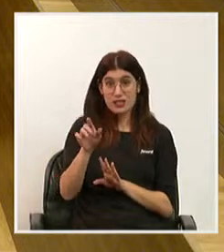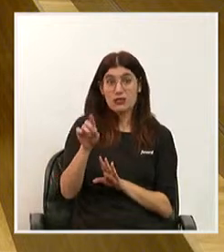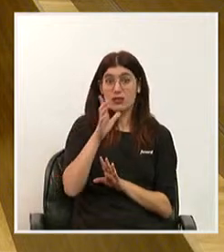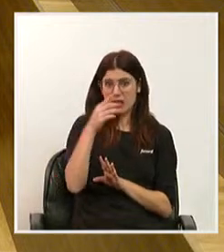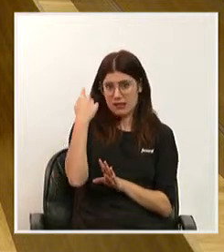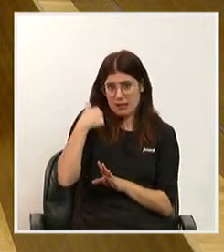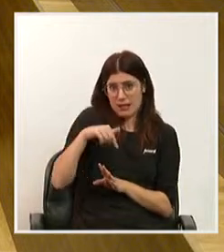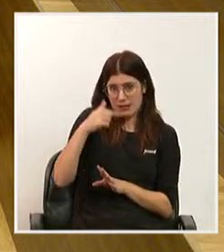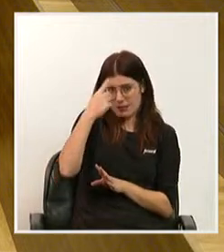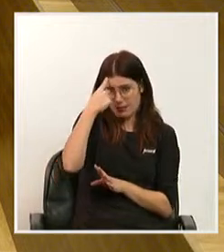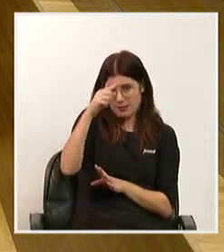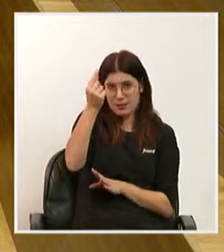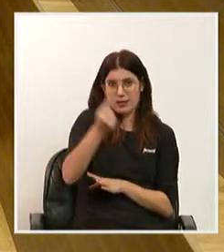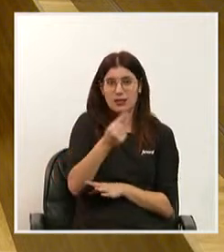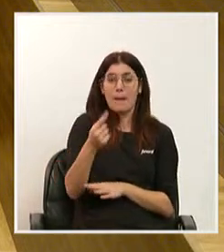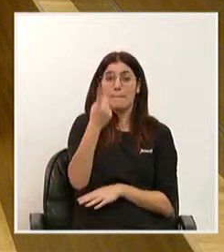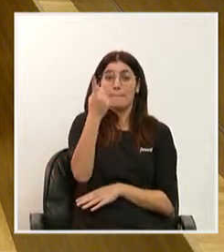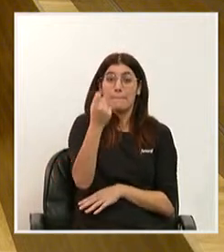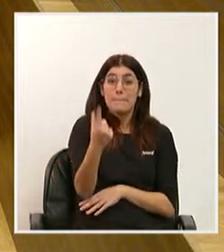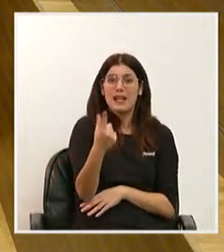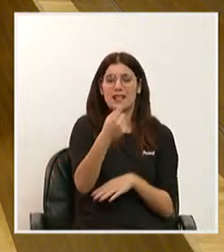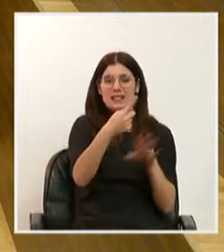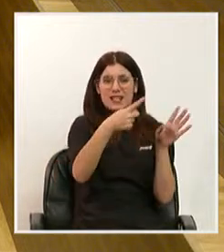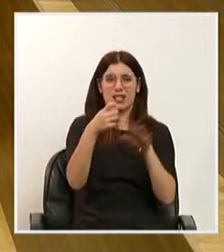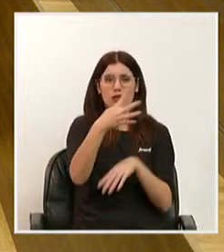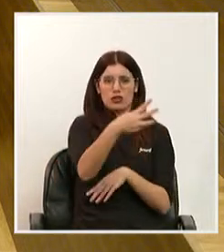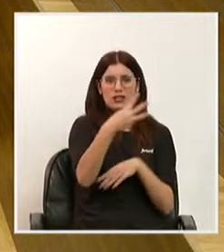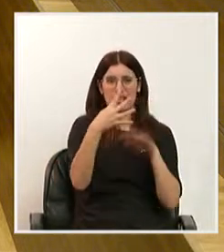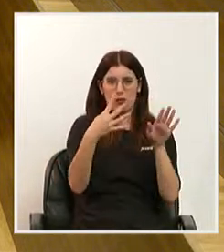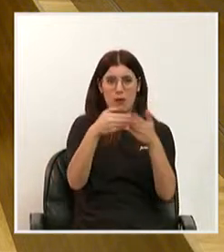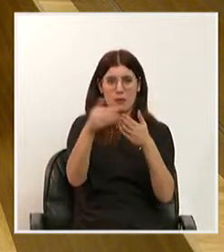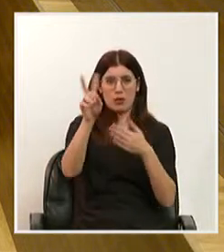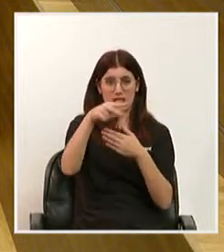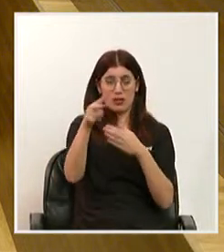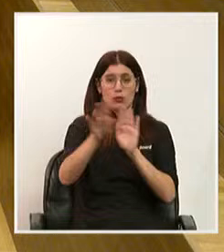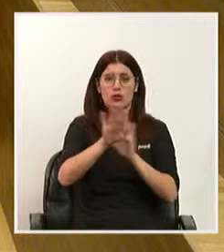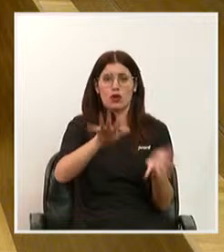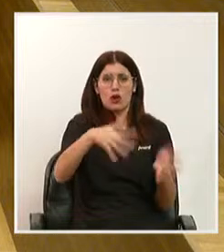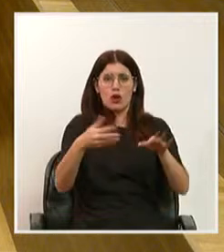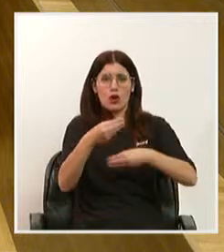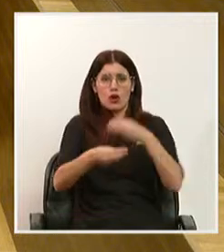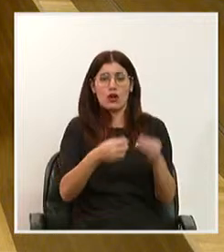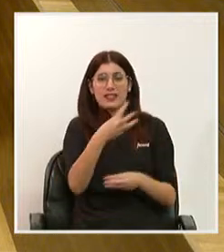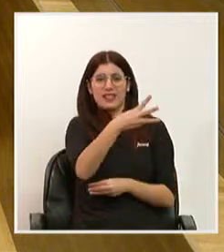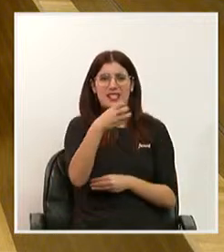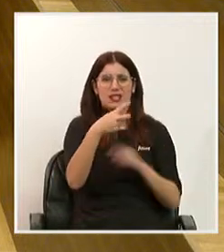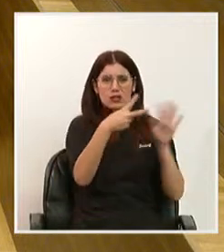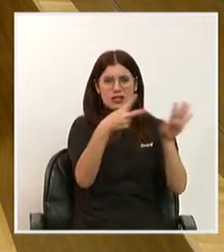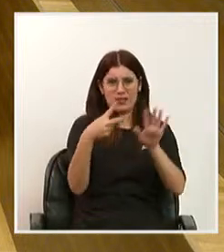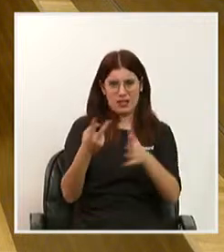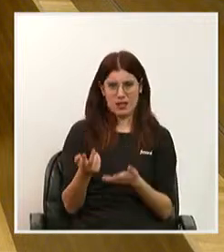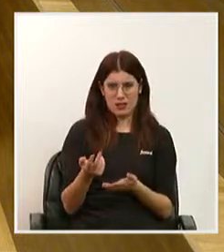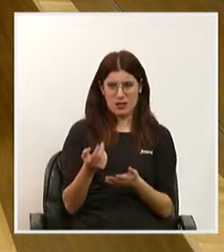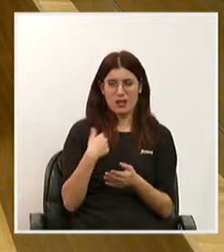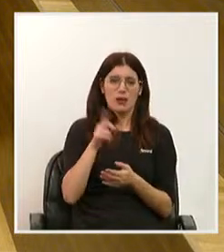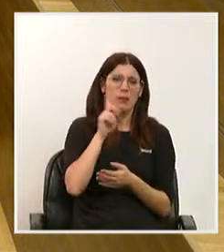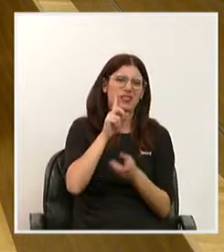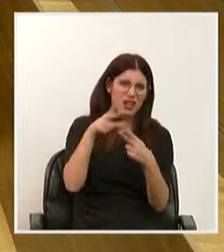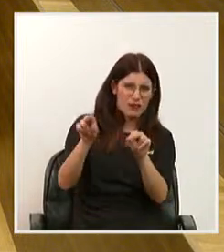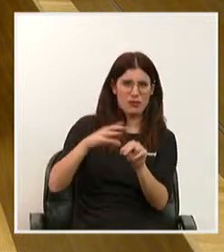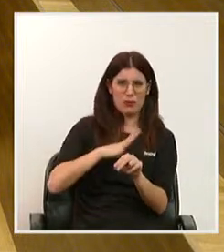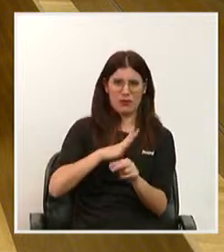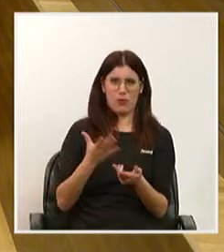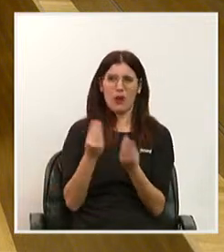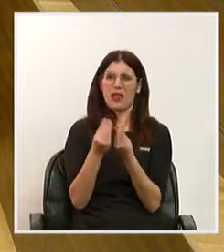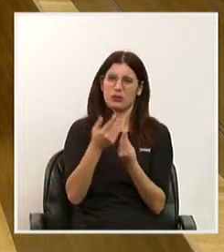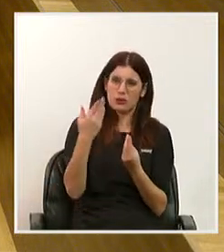resultado de 1639 millones de euros solamente se Ejecutan 377 y deje de mentir deje de dar mals los datos